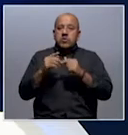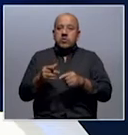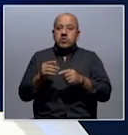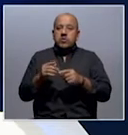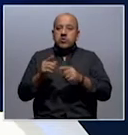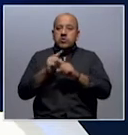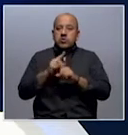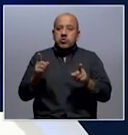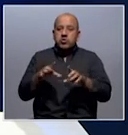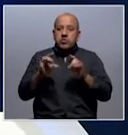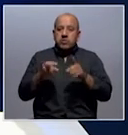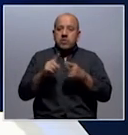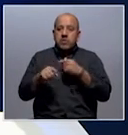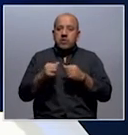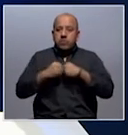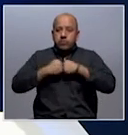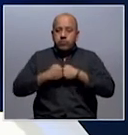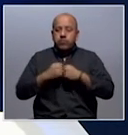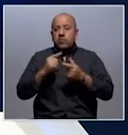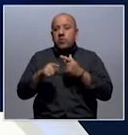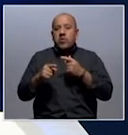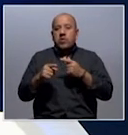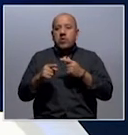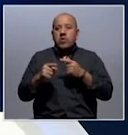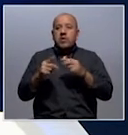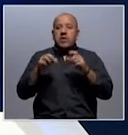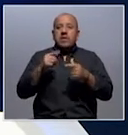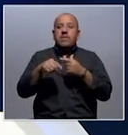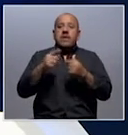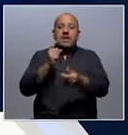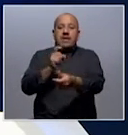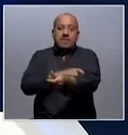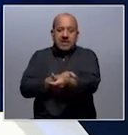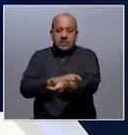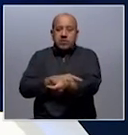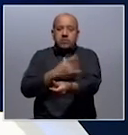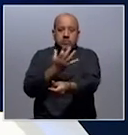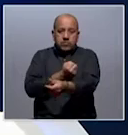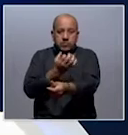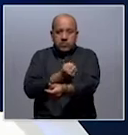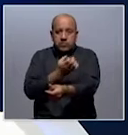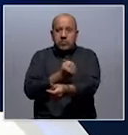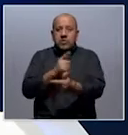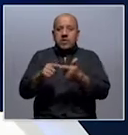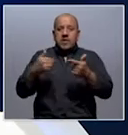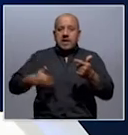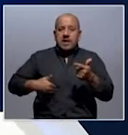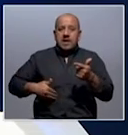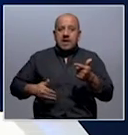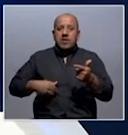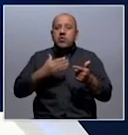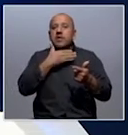tener un poco más de peso la hipertensión está asociado a los problemas al hígado graso está asociado y también